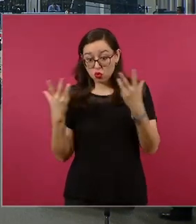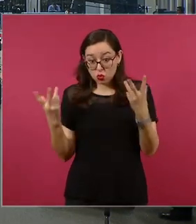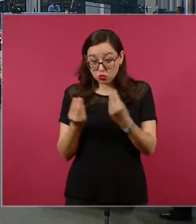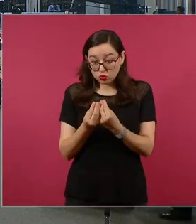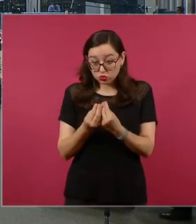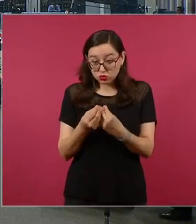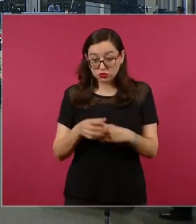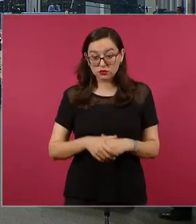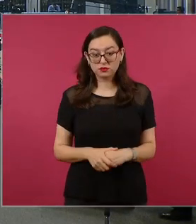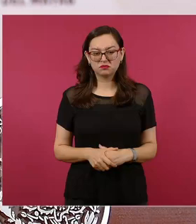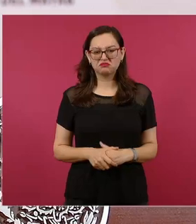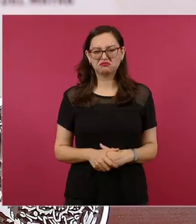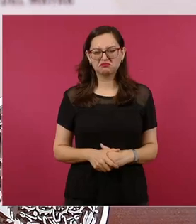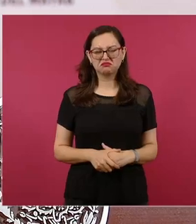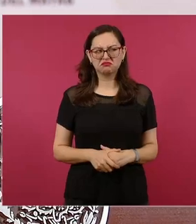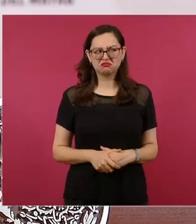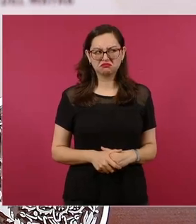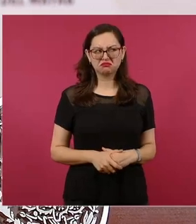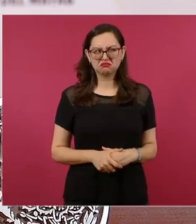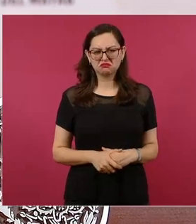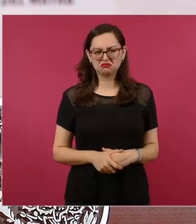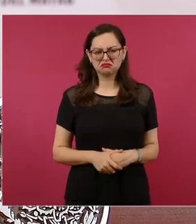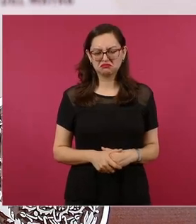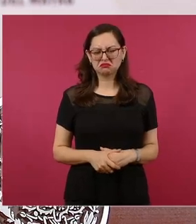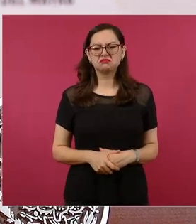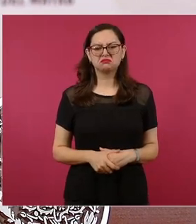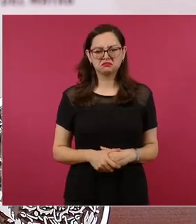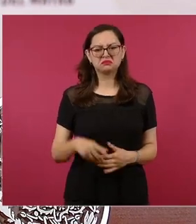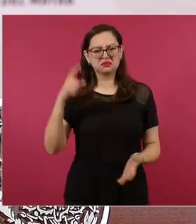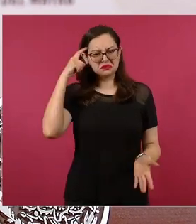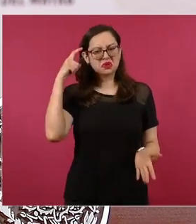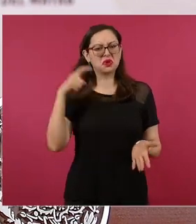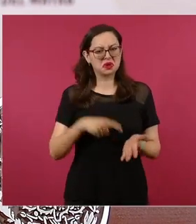Pues yo creo que sí. Yo creo que sí, porque